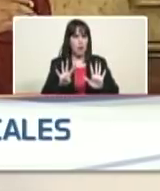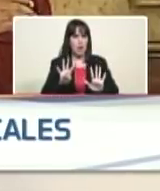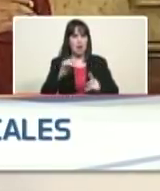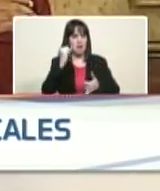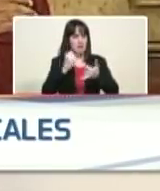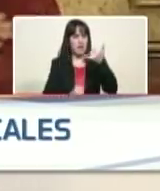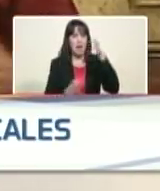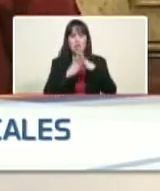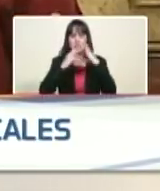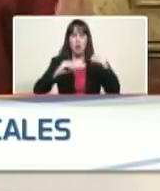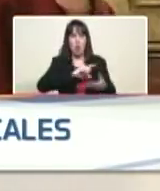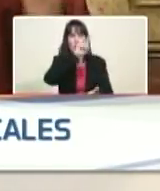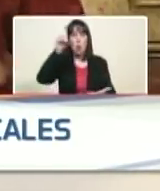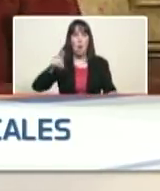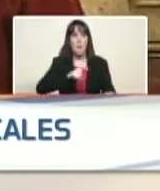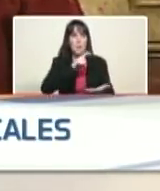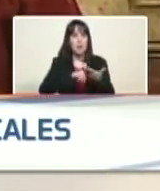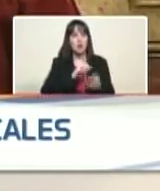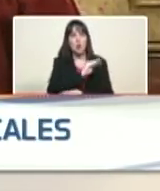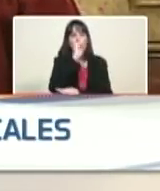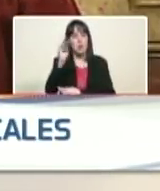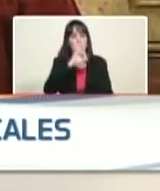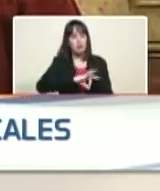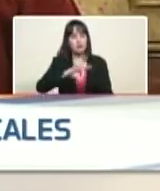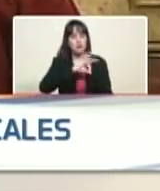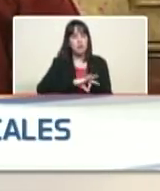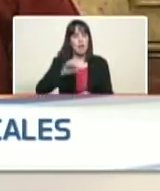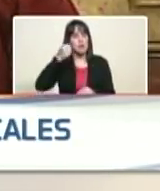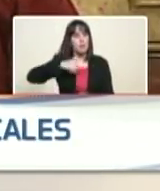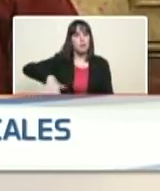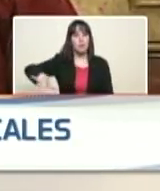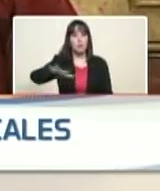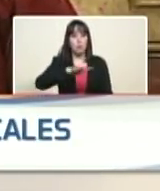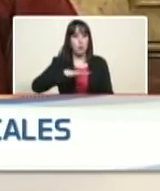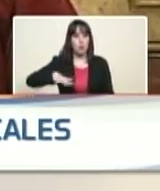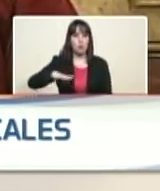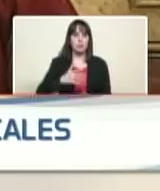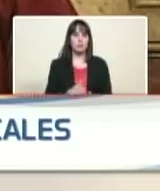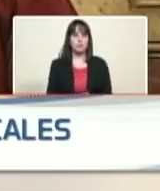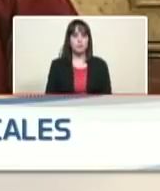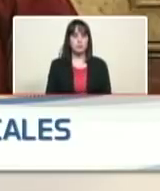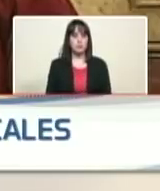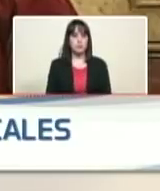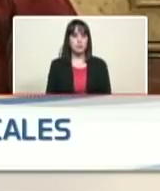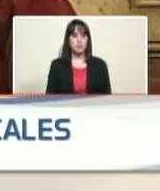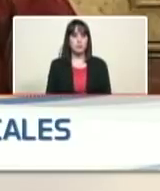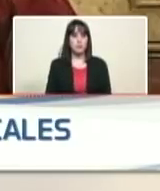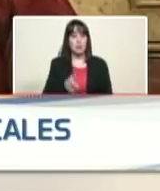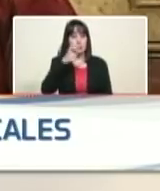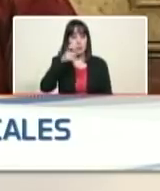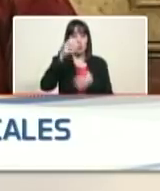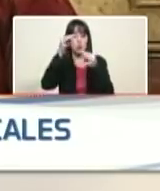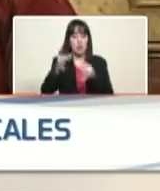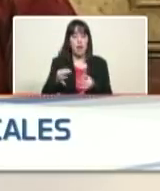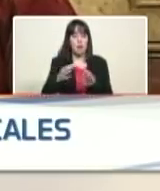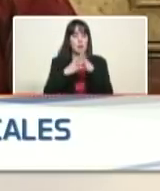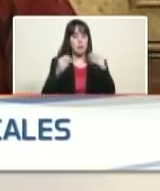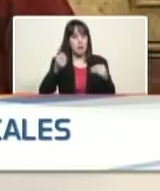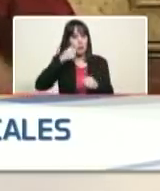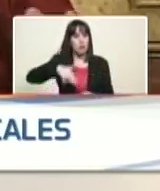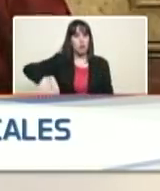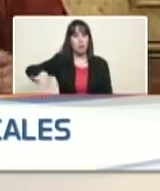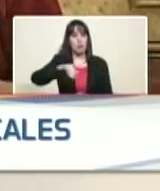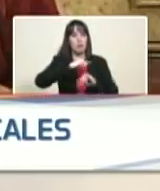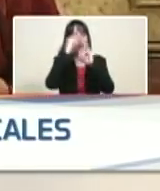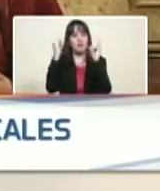todo, garantiza todo. Es la protección, la seguridad y